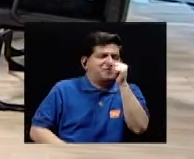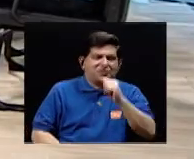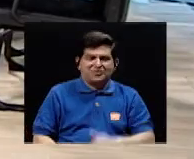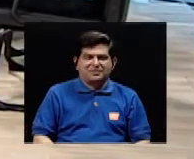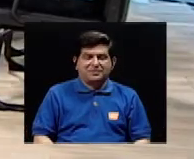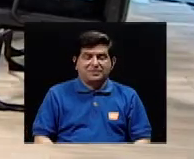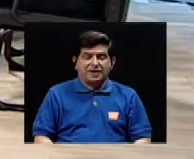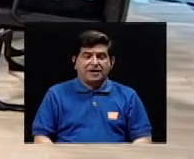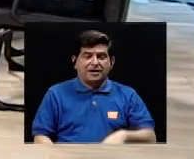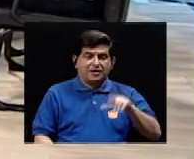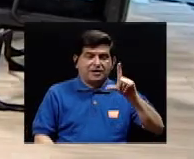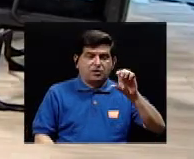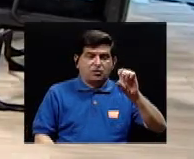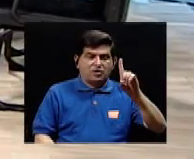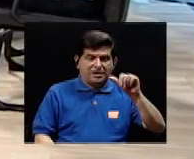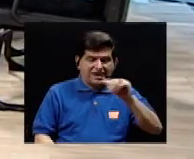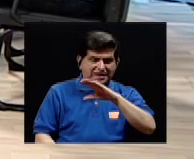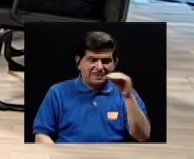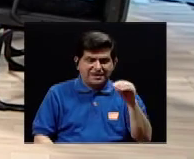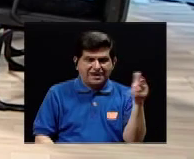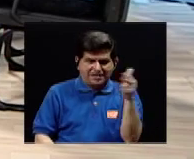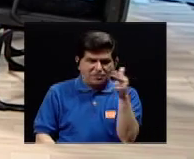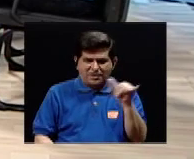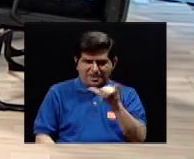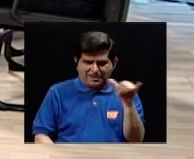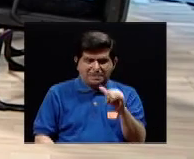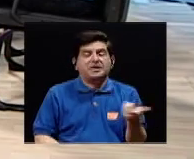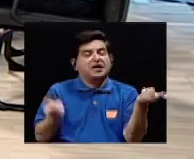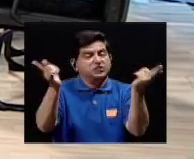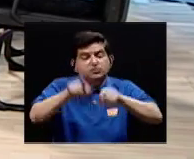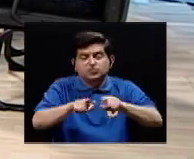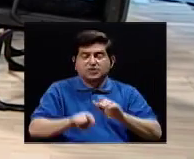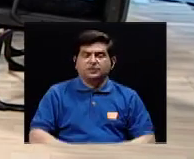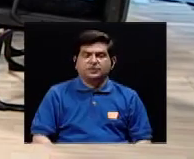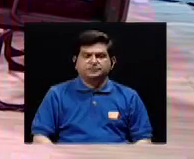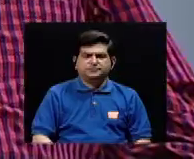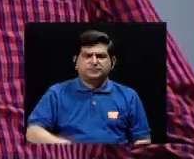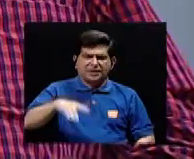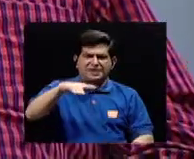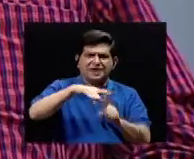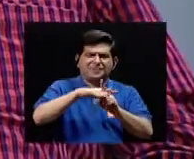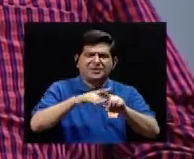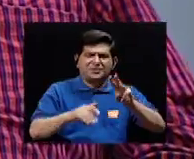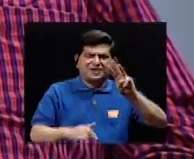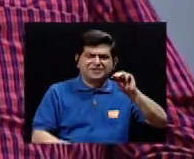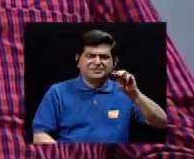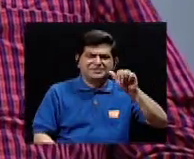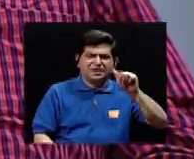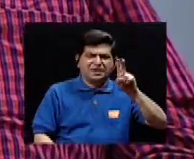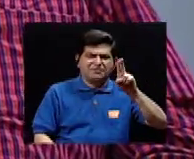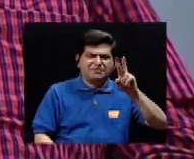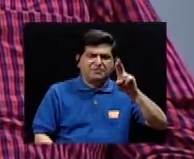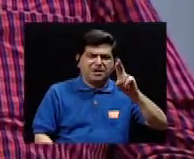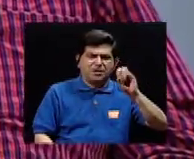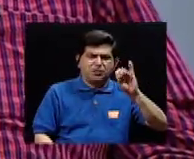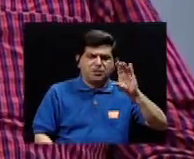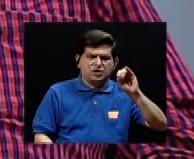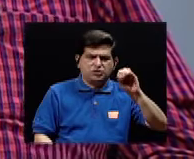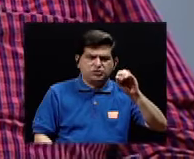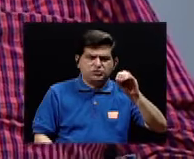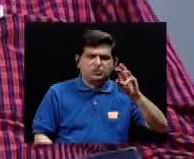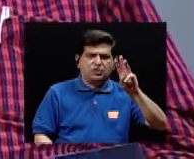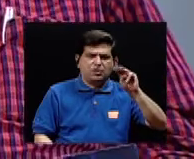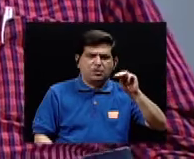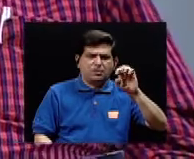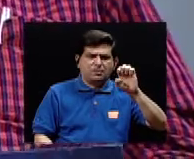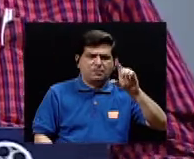bromas, claro, con Leda y con la cámara. ¿Pasó? ¿Y cómo aparece Mauricio Meléndez en esta historia? Bueno, un